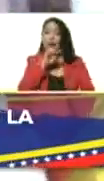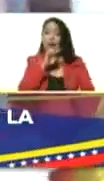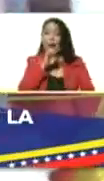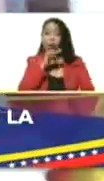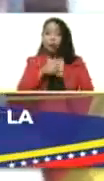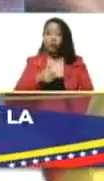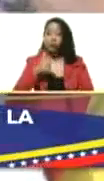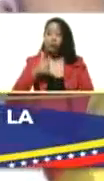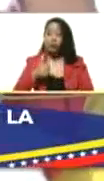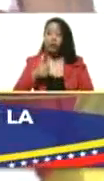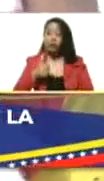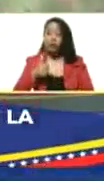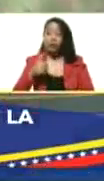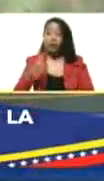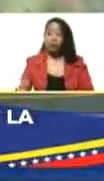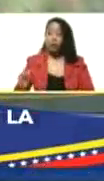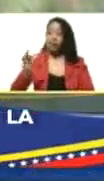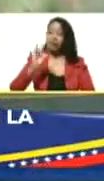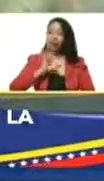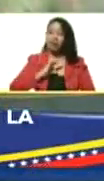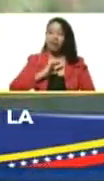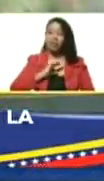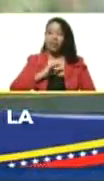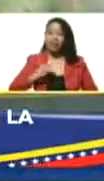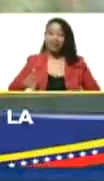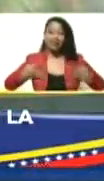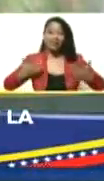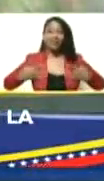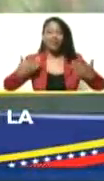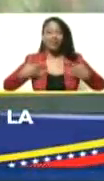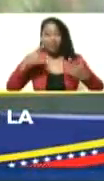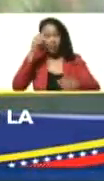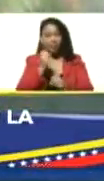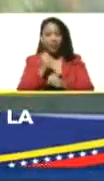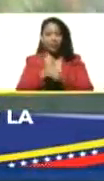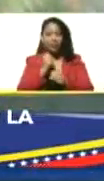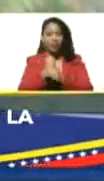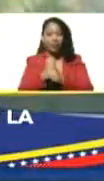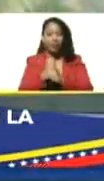y habla y transmite ganas de trabajar, transmite